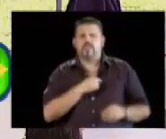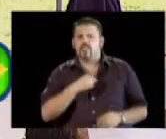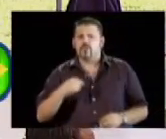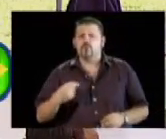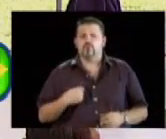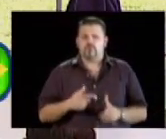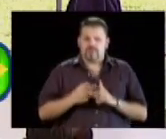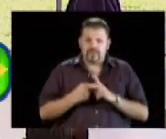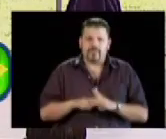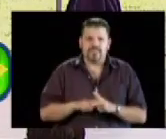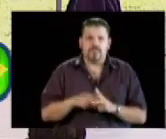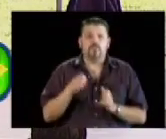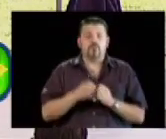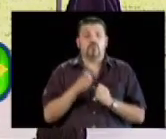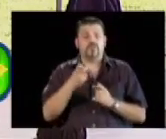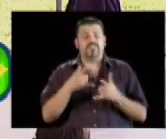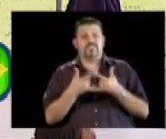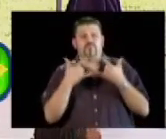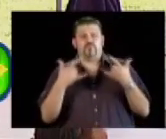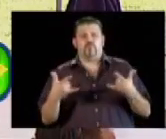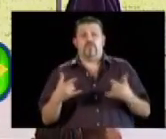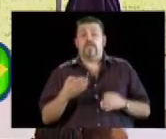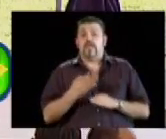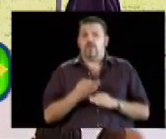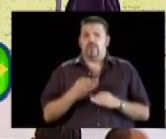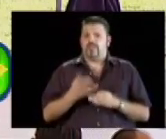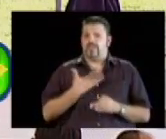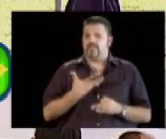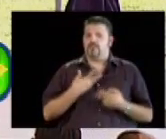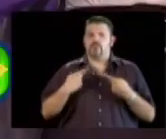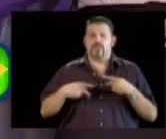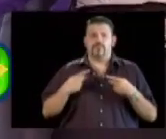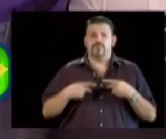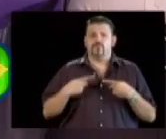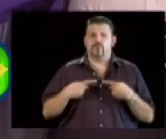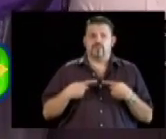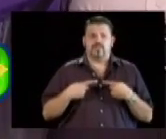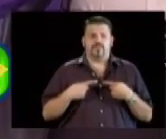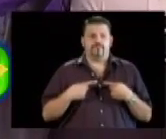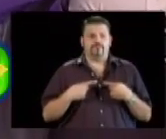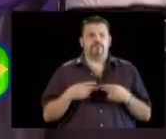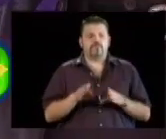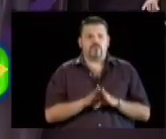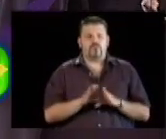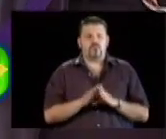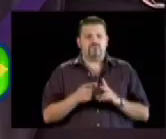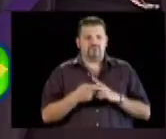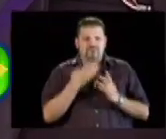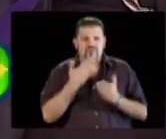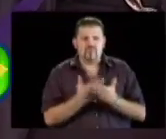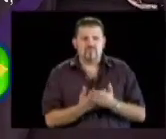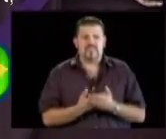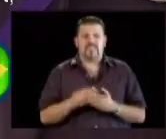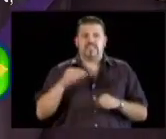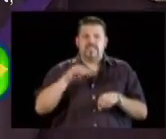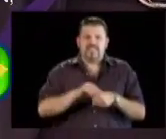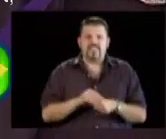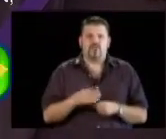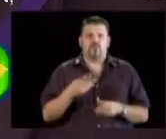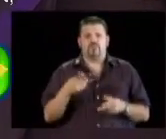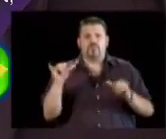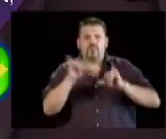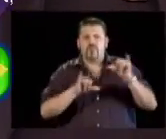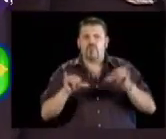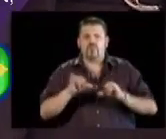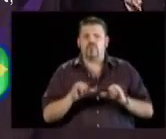historia. Con un kit de distribuidor, de ahí viene empacado un producto, por supuesto, que es el Magnus, y una botella de